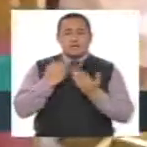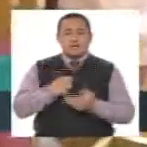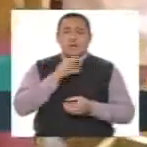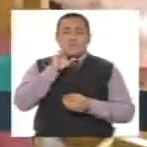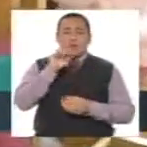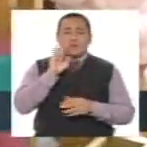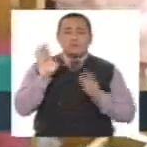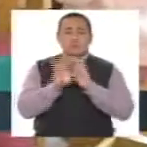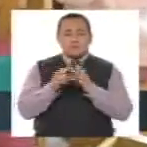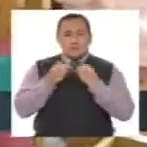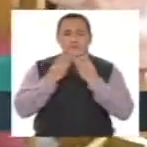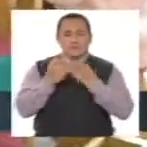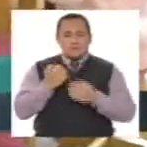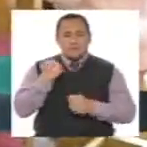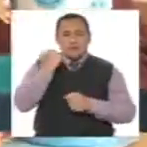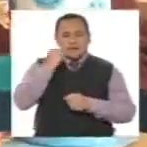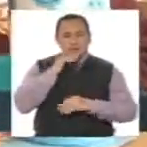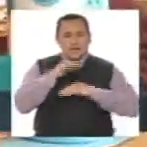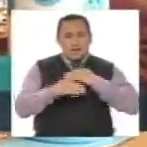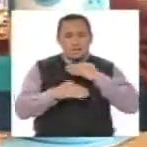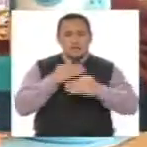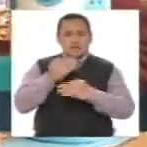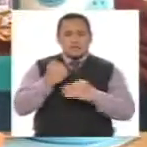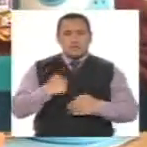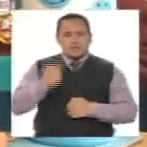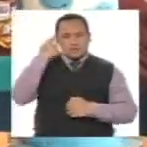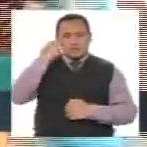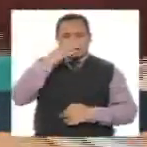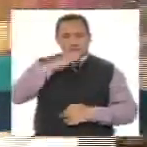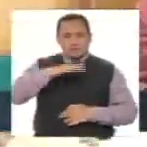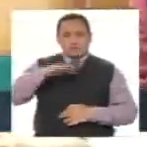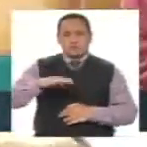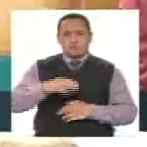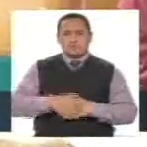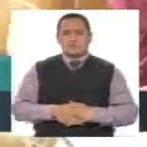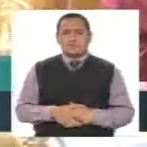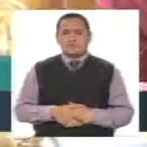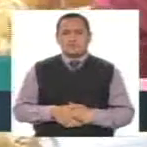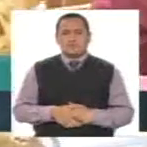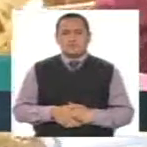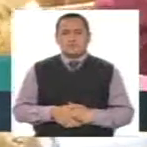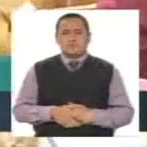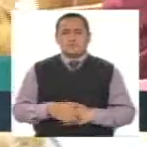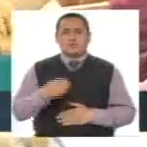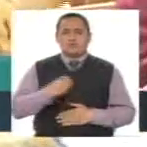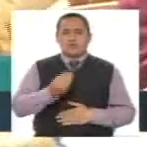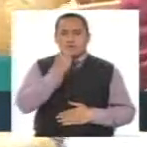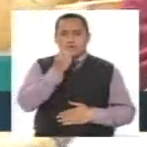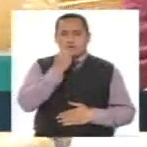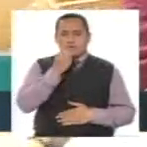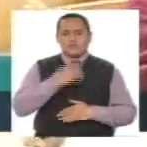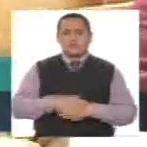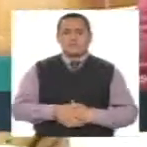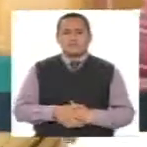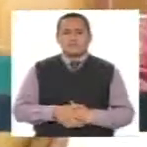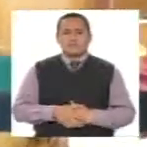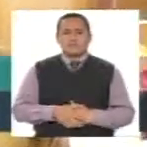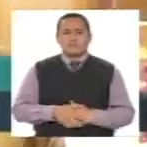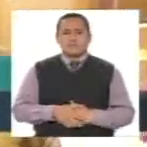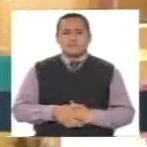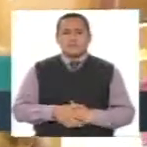lo digan el mensaje va ganando terreno y la mente de los más pequeños estoy comiendo a ver